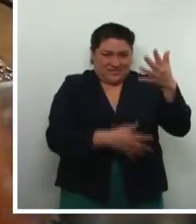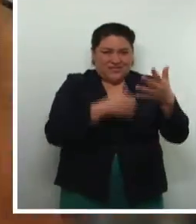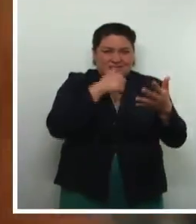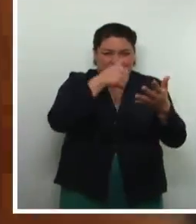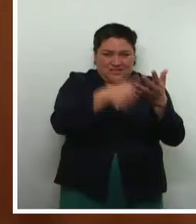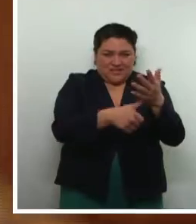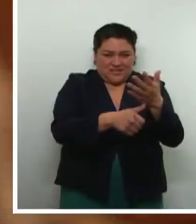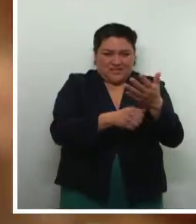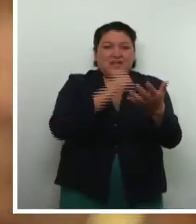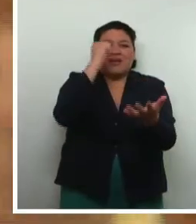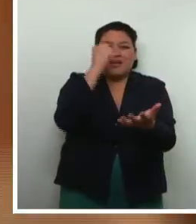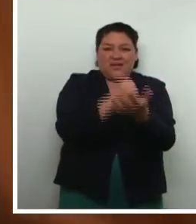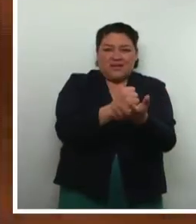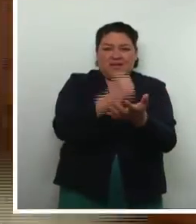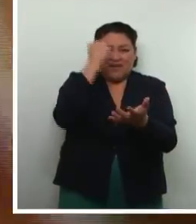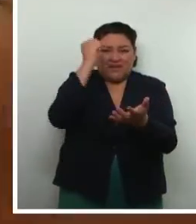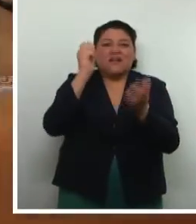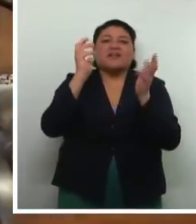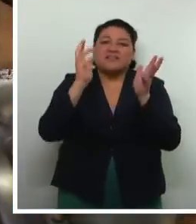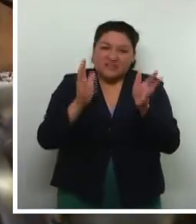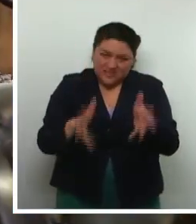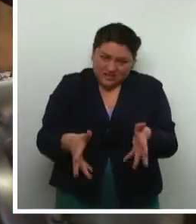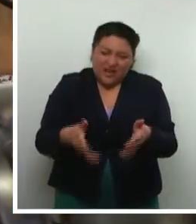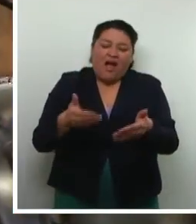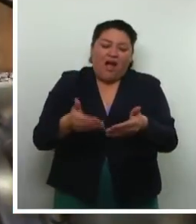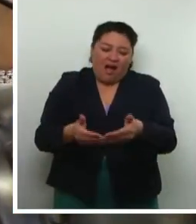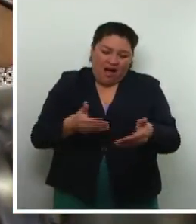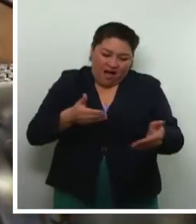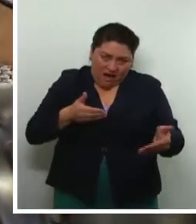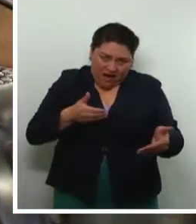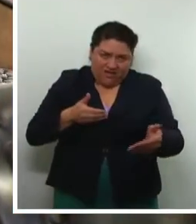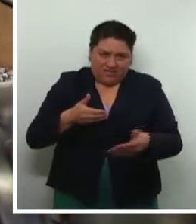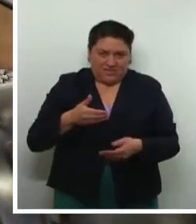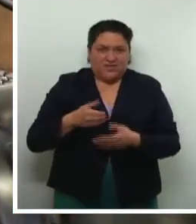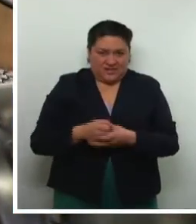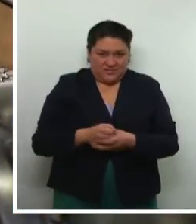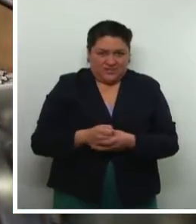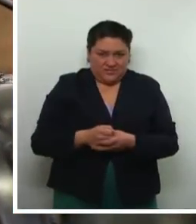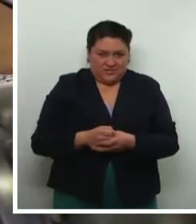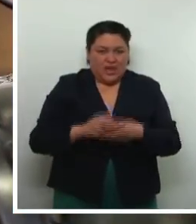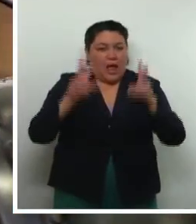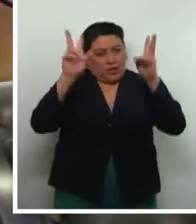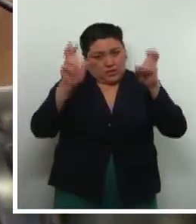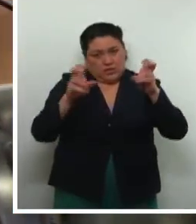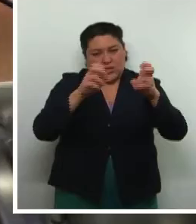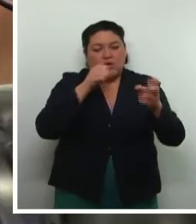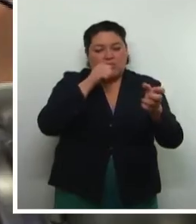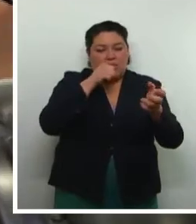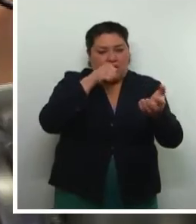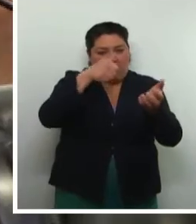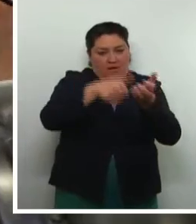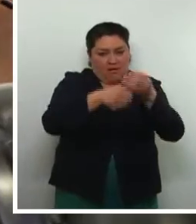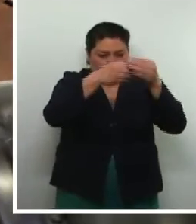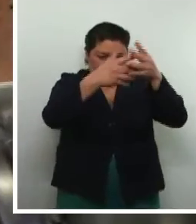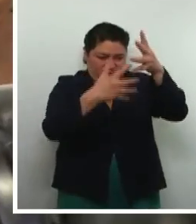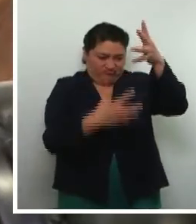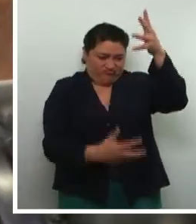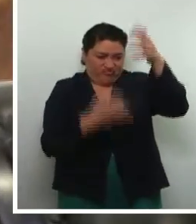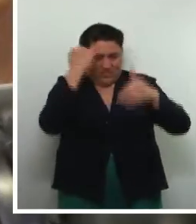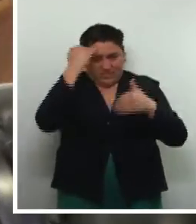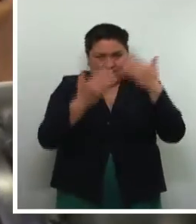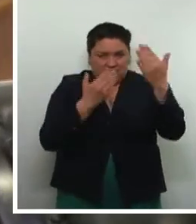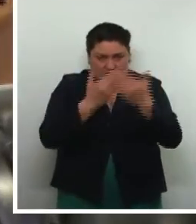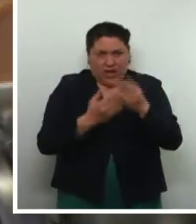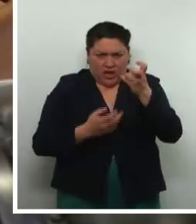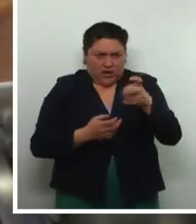porque esta ya había sido tratada y votada en lo que se llamó la mega reserva. Esta es la observación, tengo